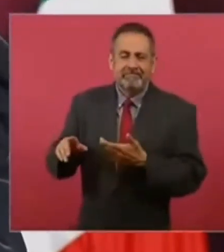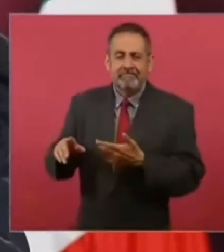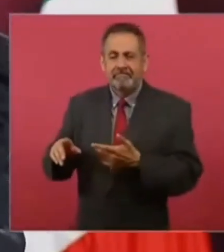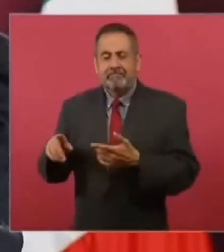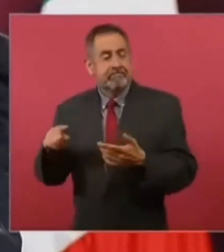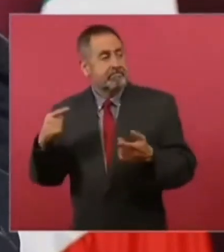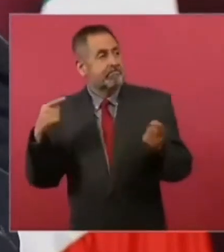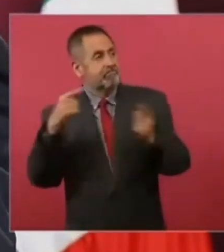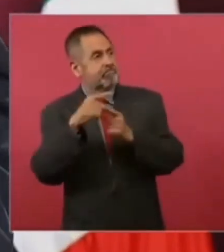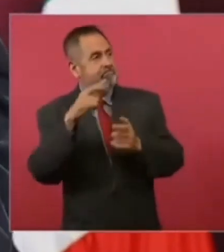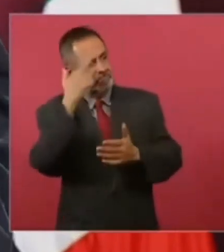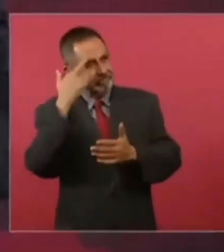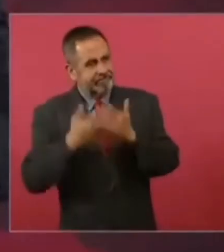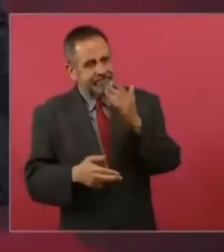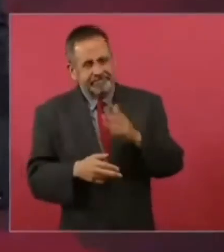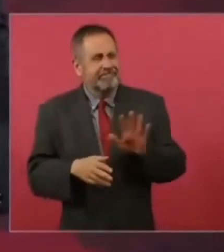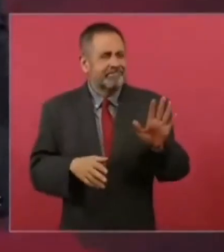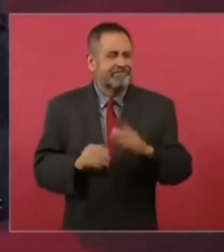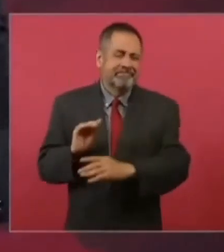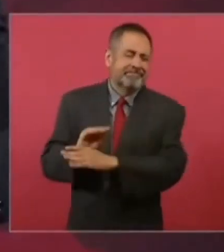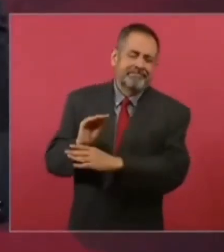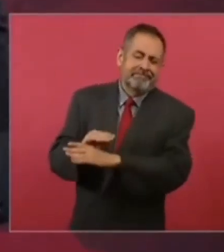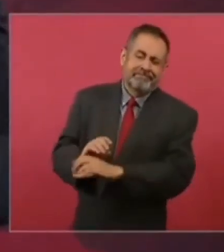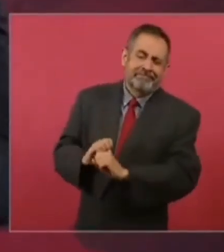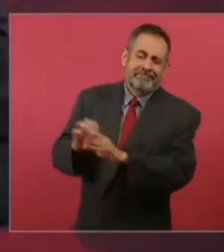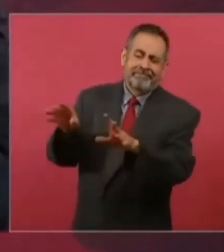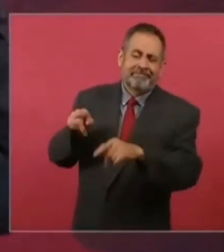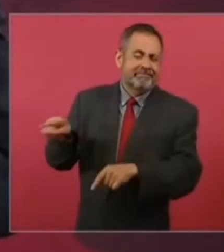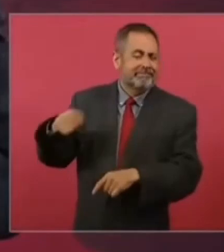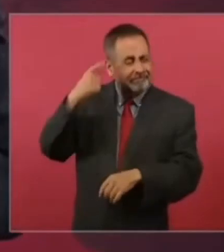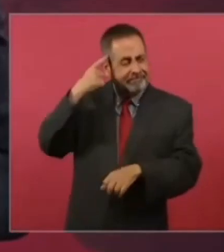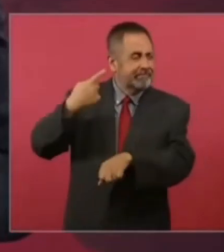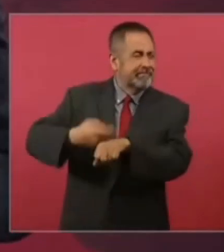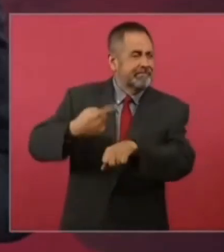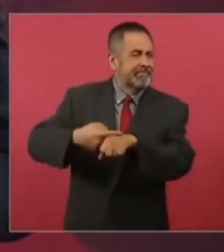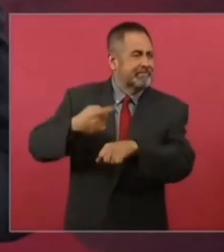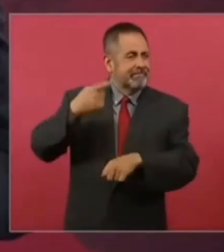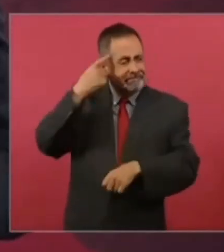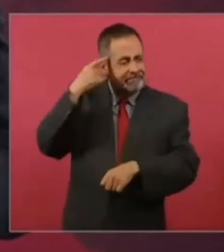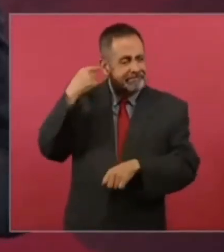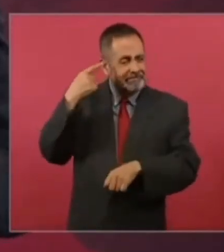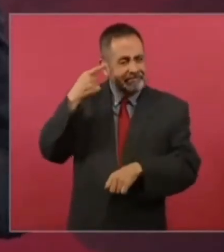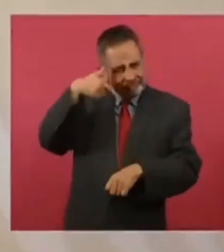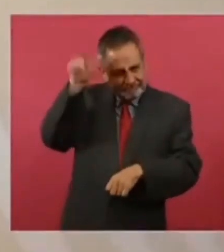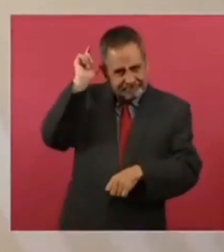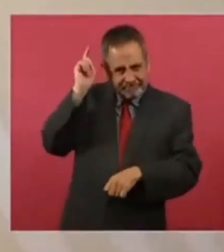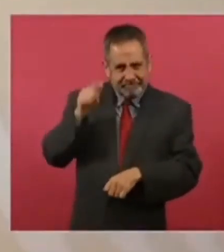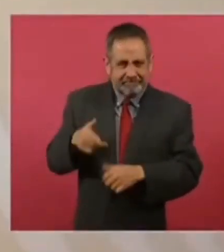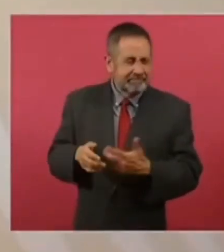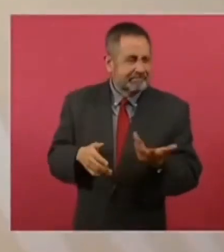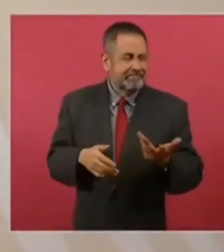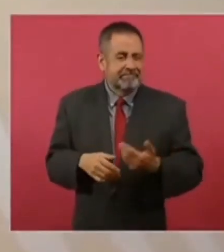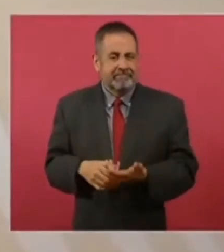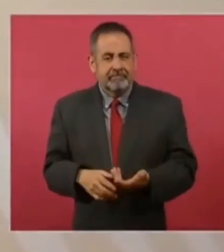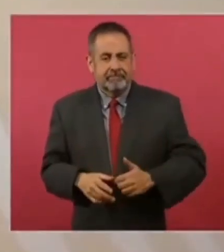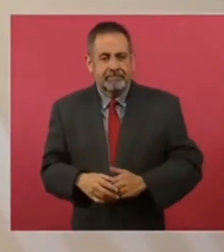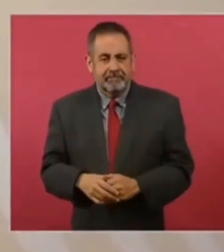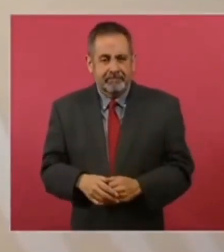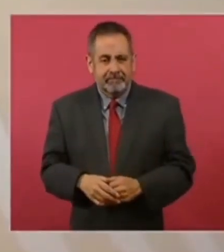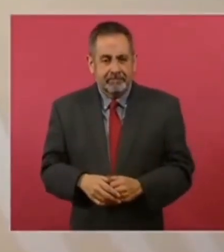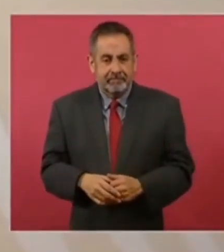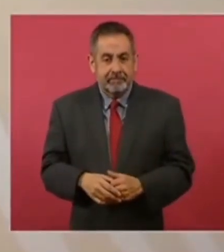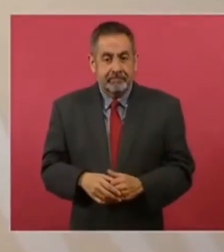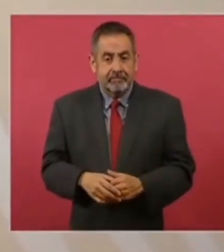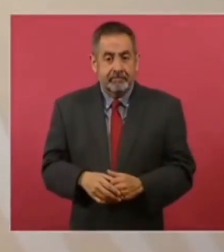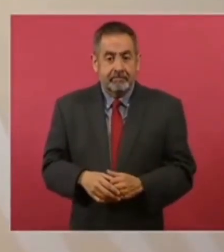ofendiéndoles, pero no le haga caso, está loco. Con decirle, se